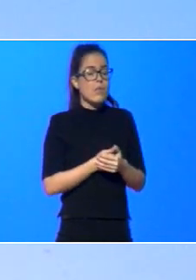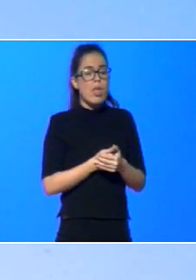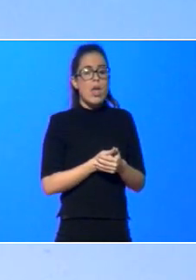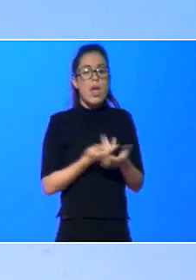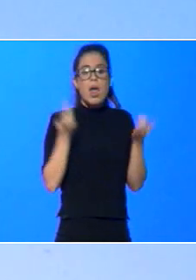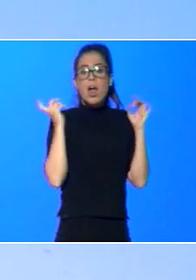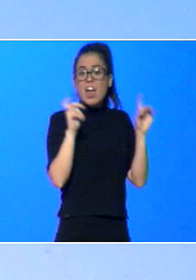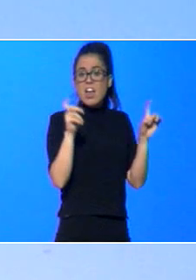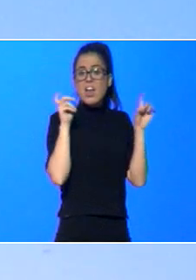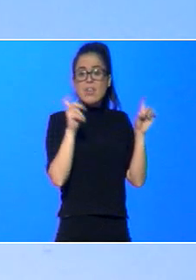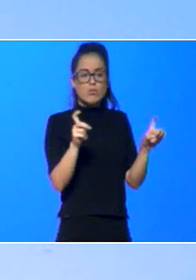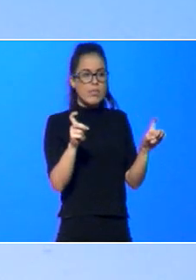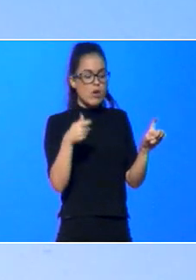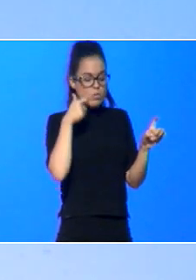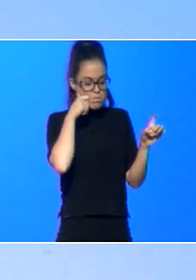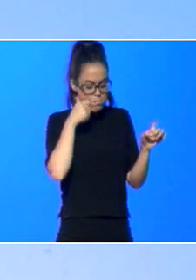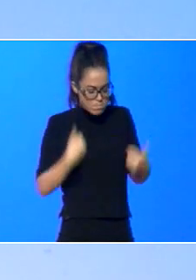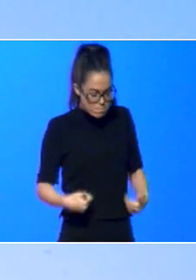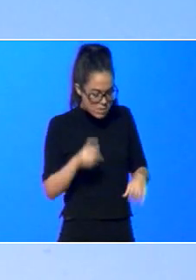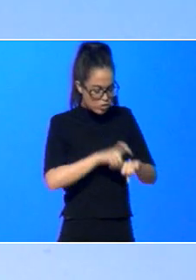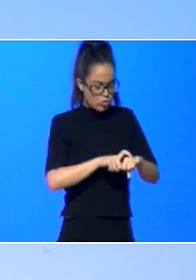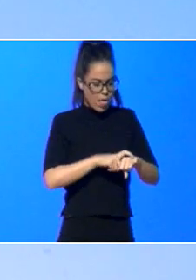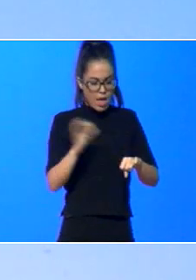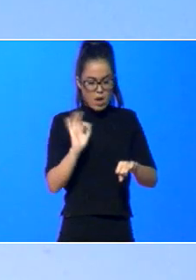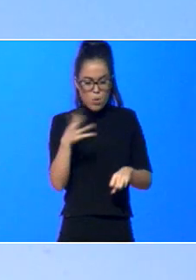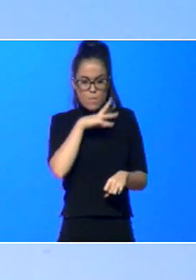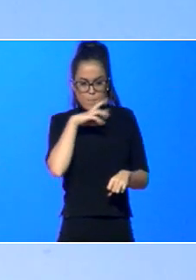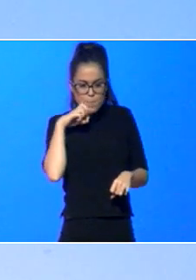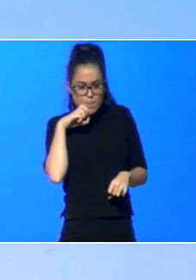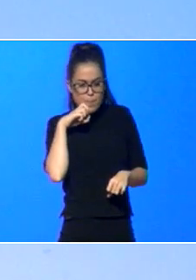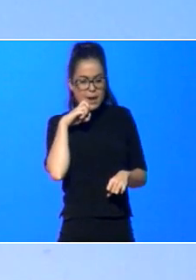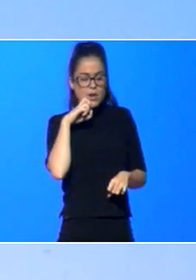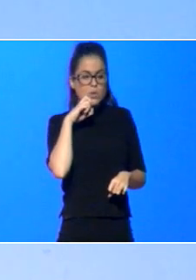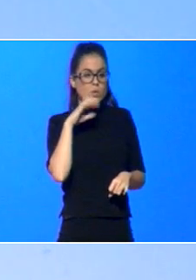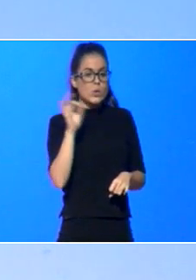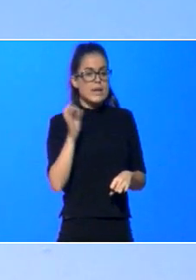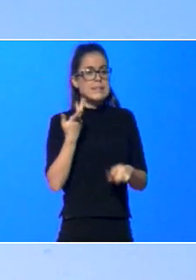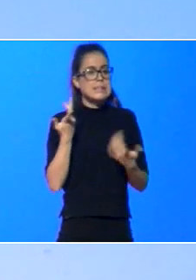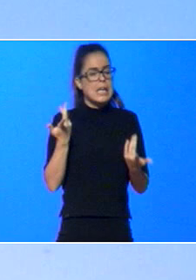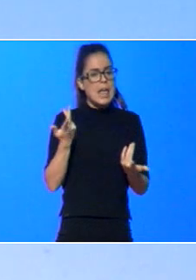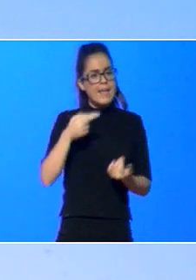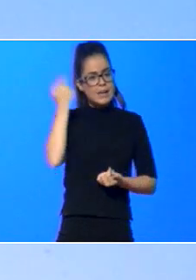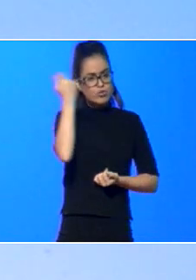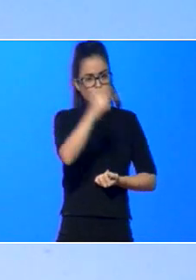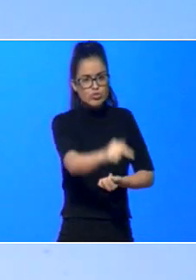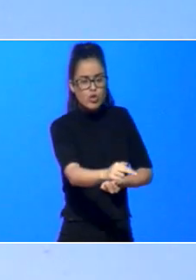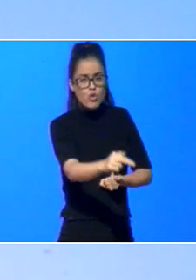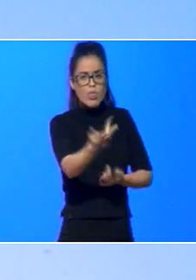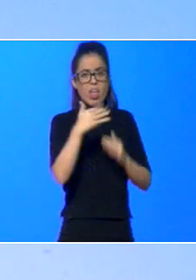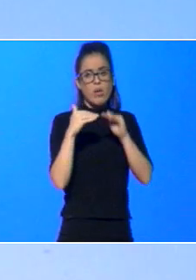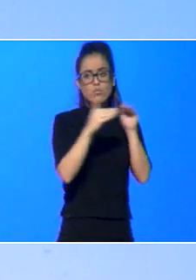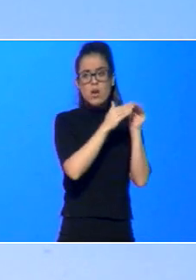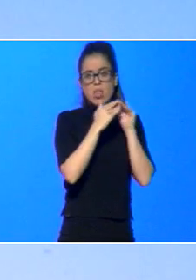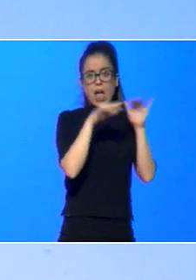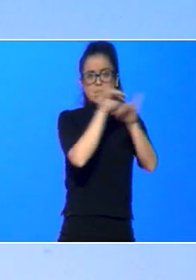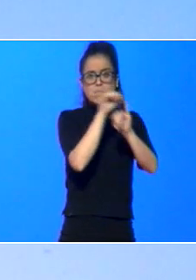pleno desarrollo de la personalidad hacia valores como y principios como la tolerancia la igualdad la paz